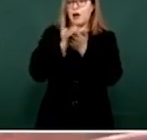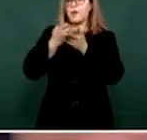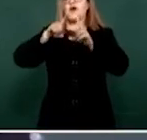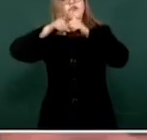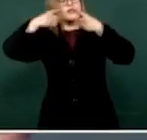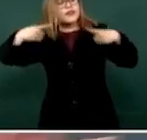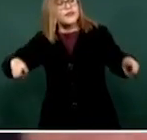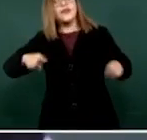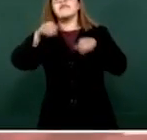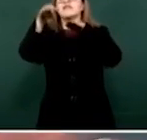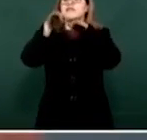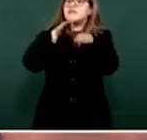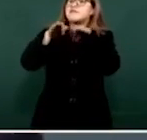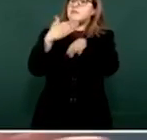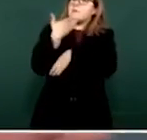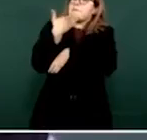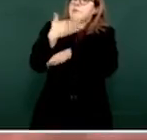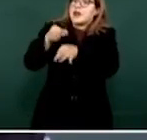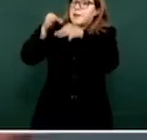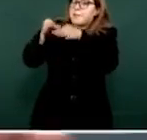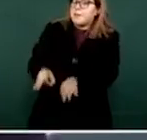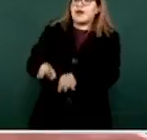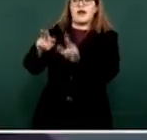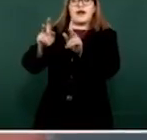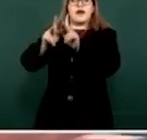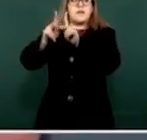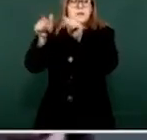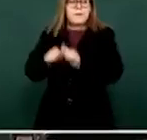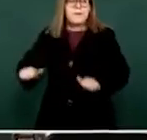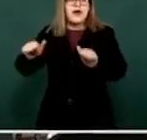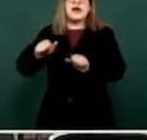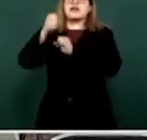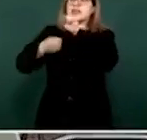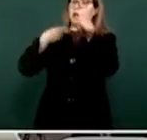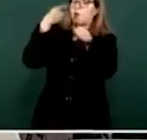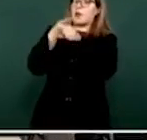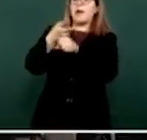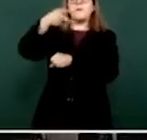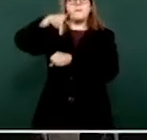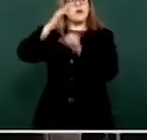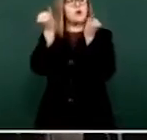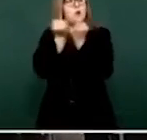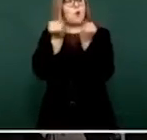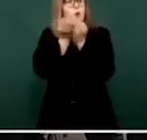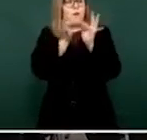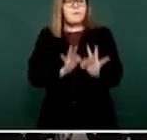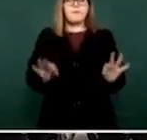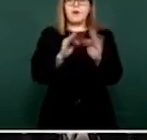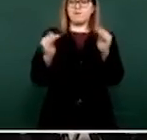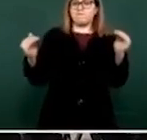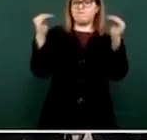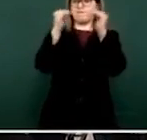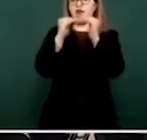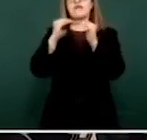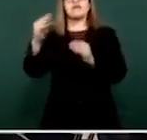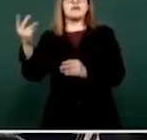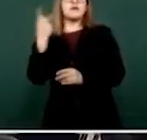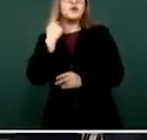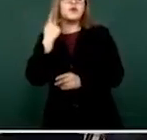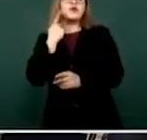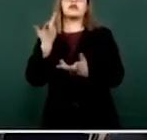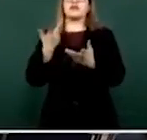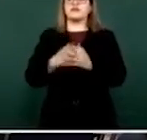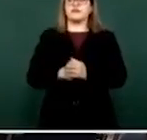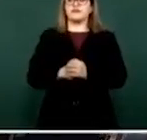desarrollo, empleo, bienestar, paz, seguridad, pero también democracia, que